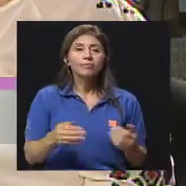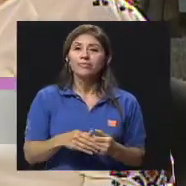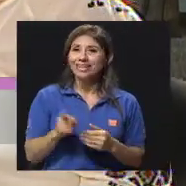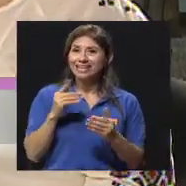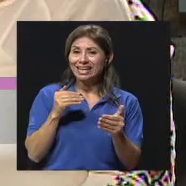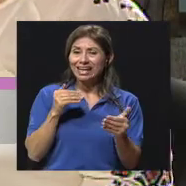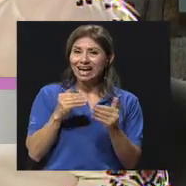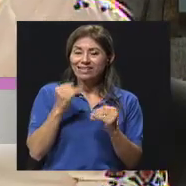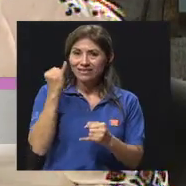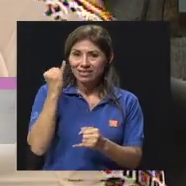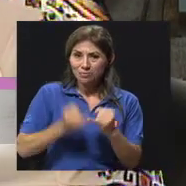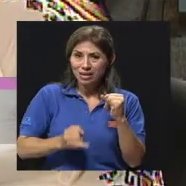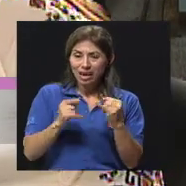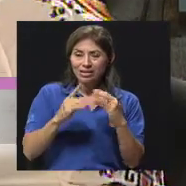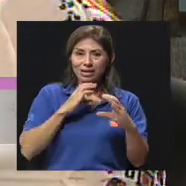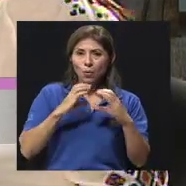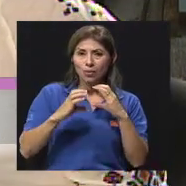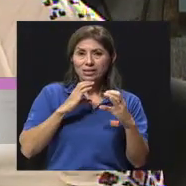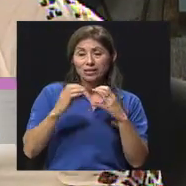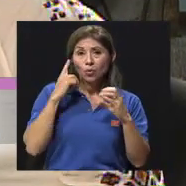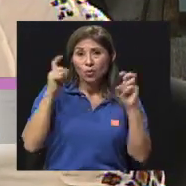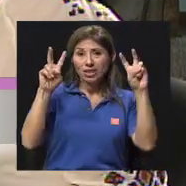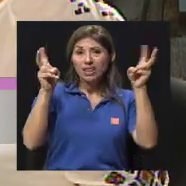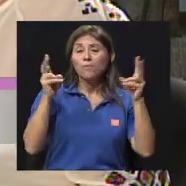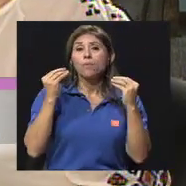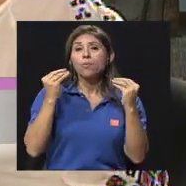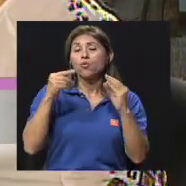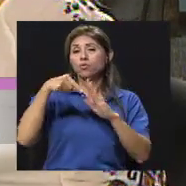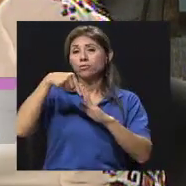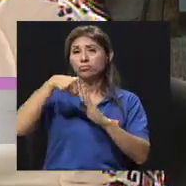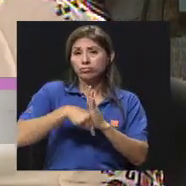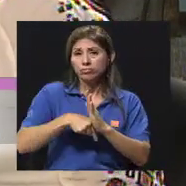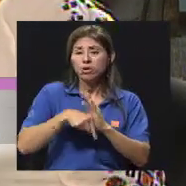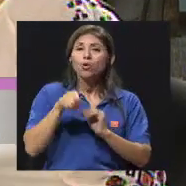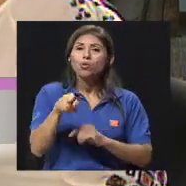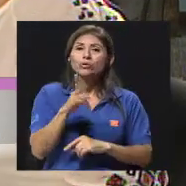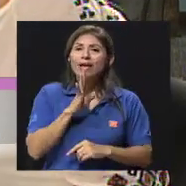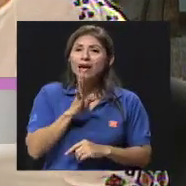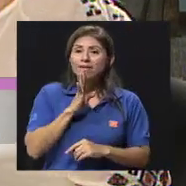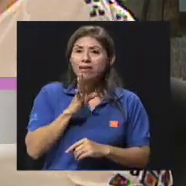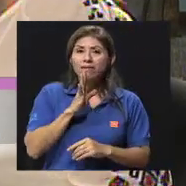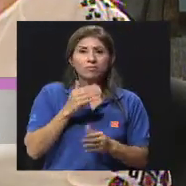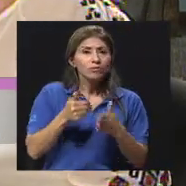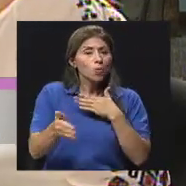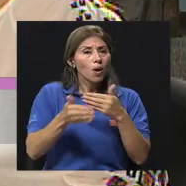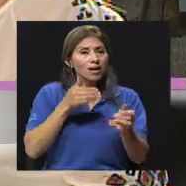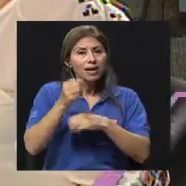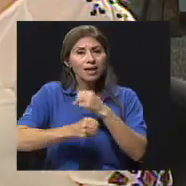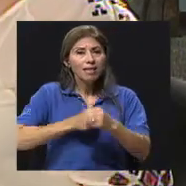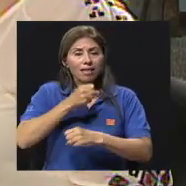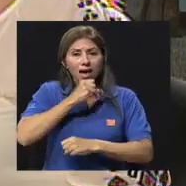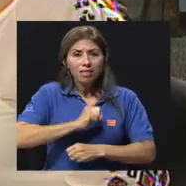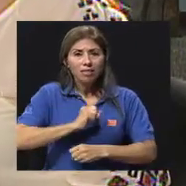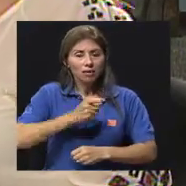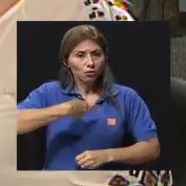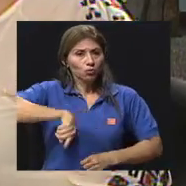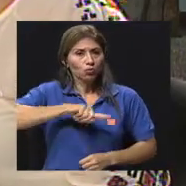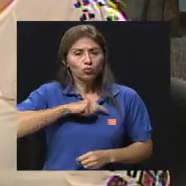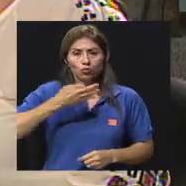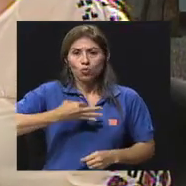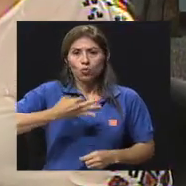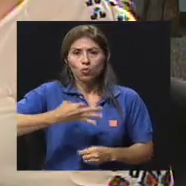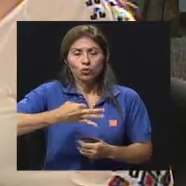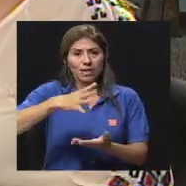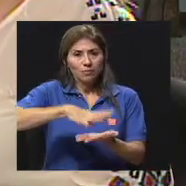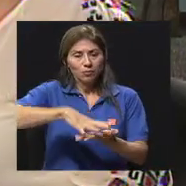esta conversación, porque es un tema muy amplio. Rosemary, uh-huh. Y usted mencionaba al inicio de nuestra conversación que en cualquier edad todos los días vamos